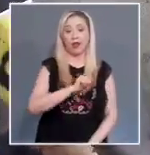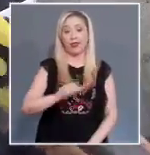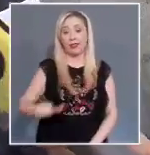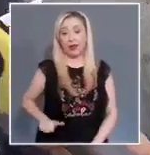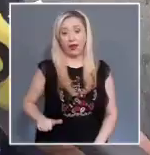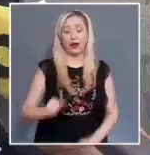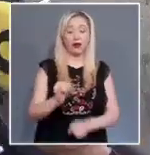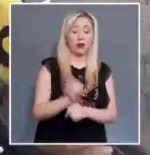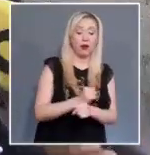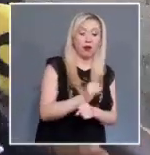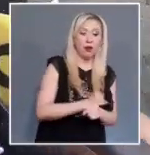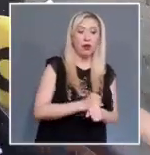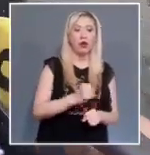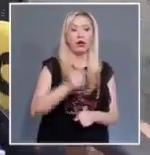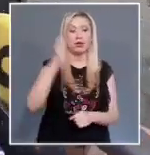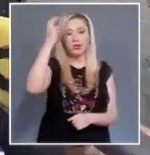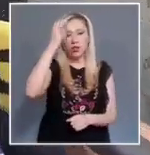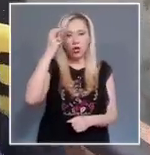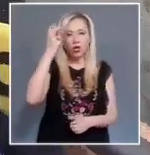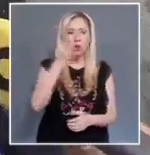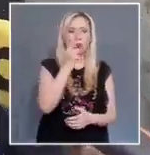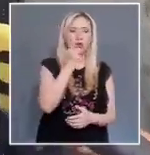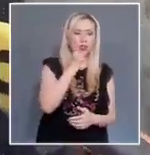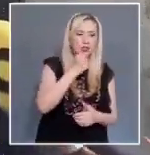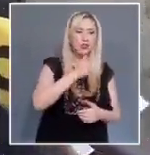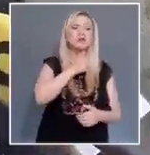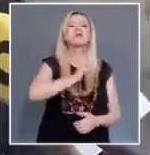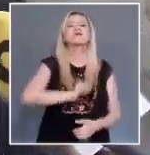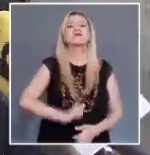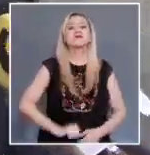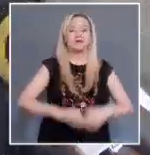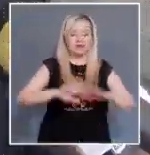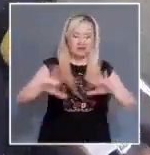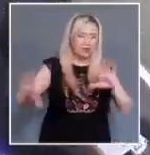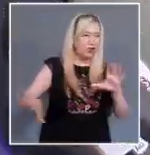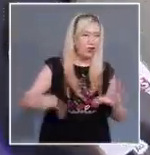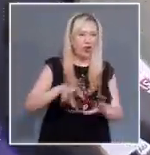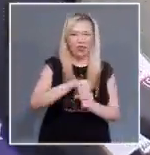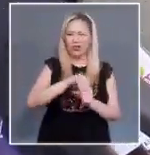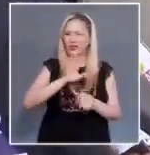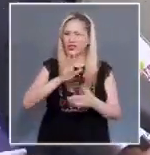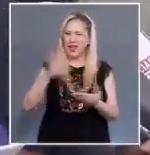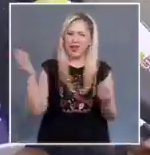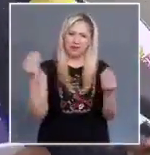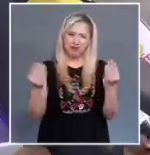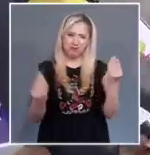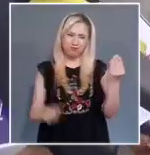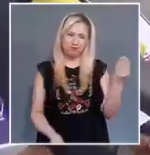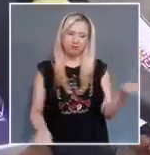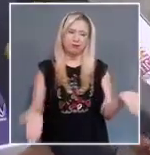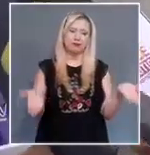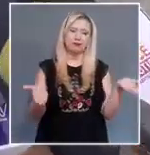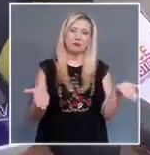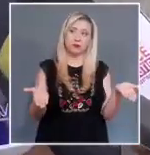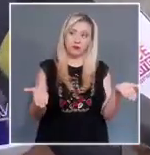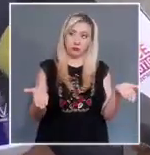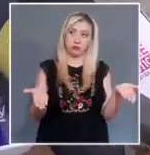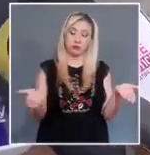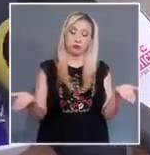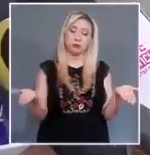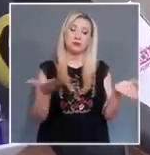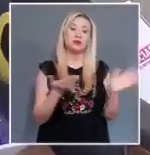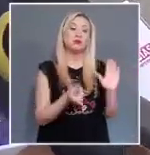en psicología, en medicina legal, en trabajo social, antropología social, determinará el quantum de esa